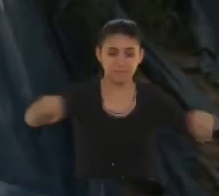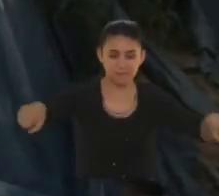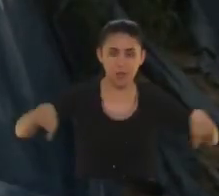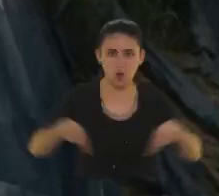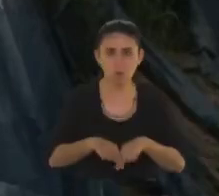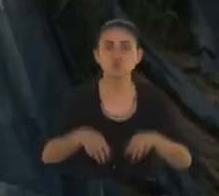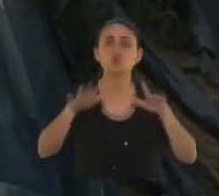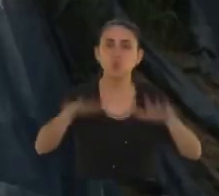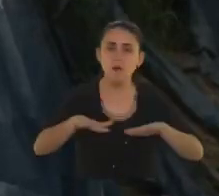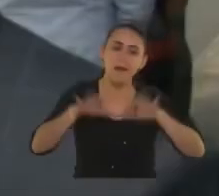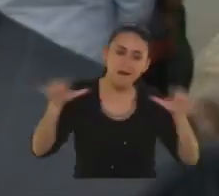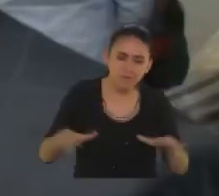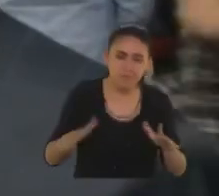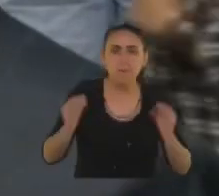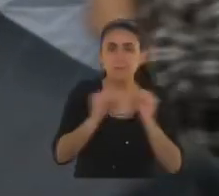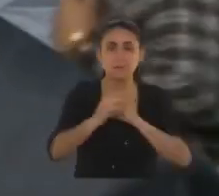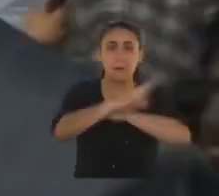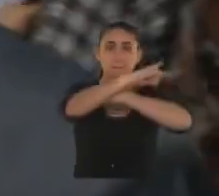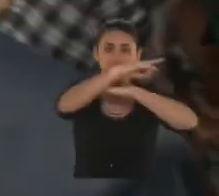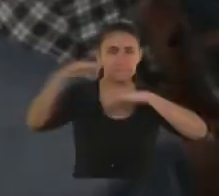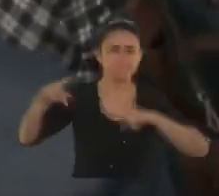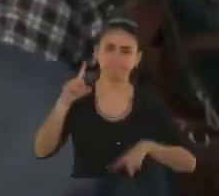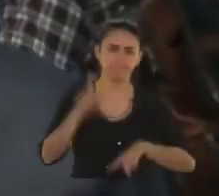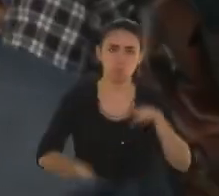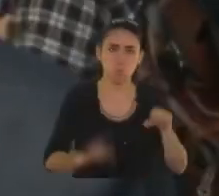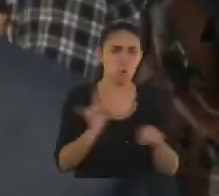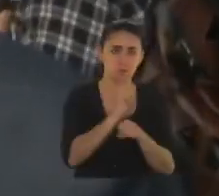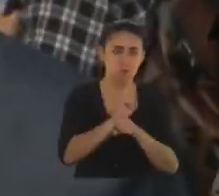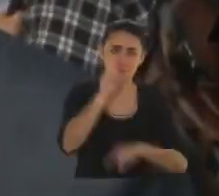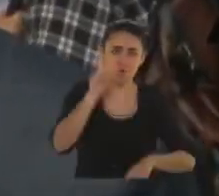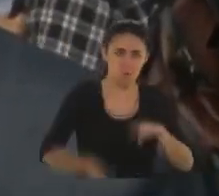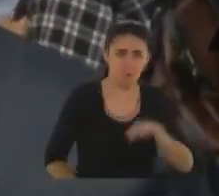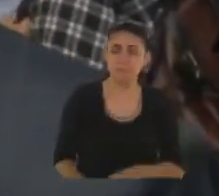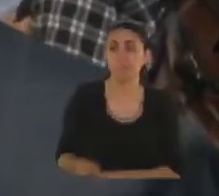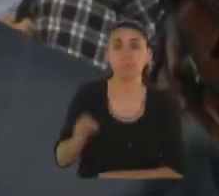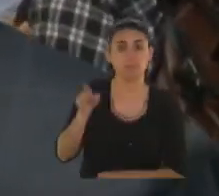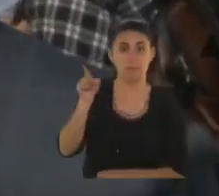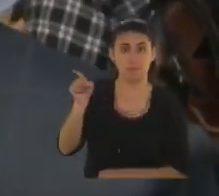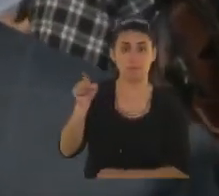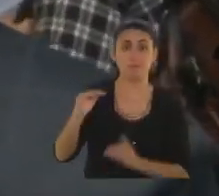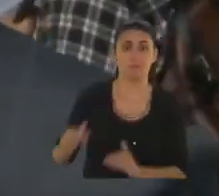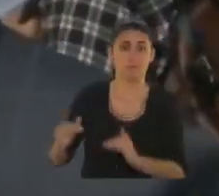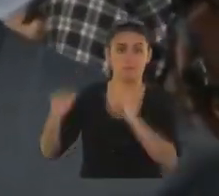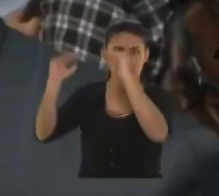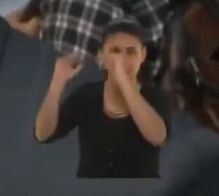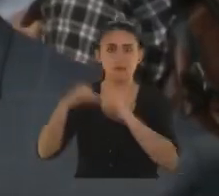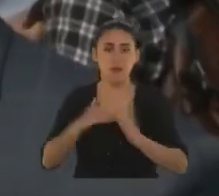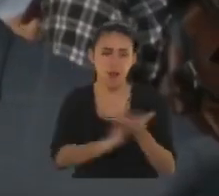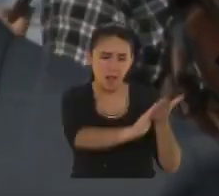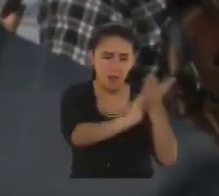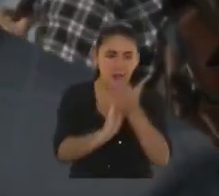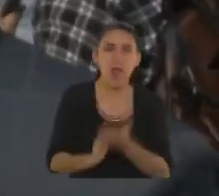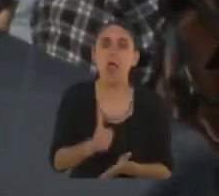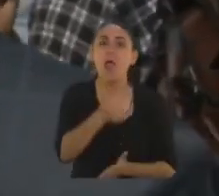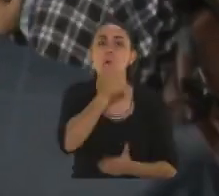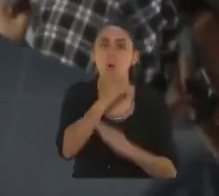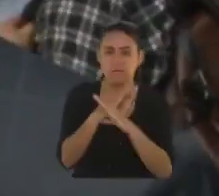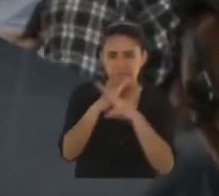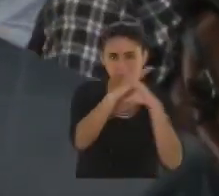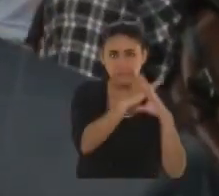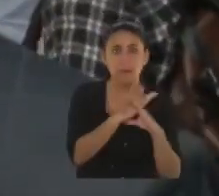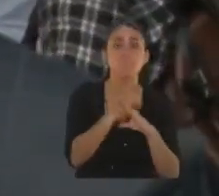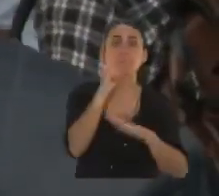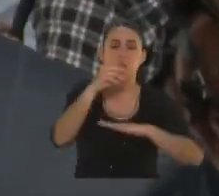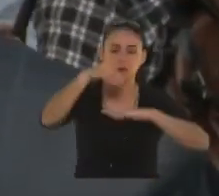se pueden usar. Ese talud, como ustedes pueden ver, la constructora le había hecho un invernadero para que no se entrara el agua, pero lo que vemos con esas grietas es que